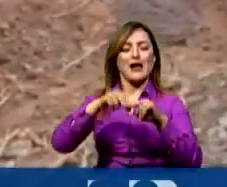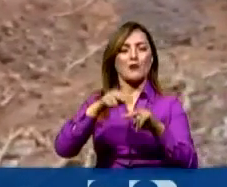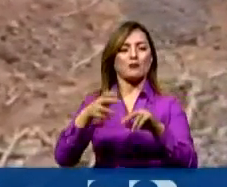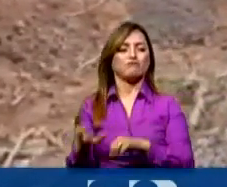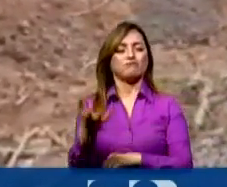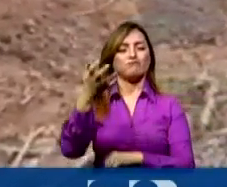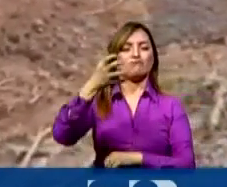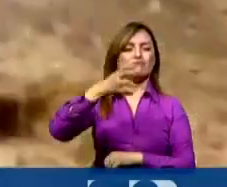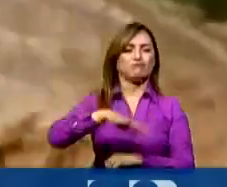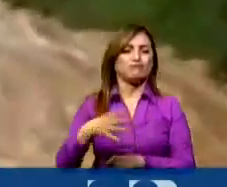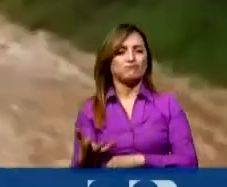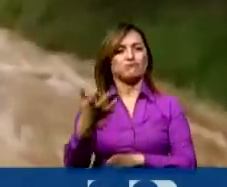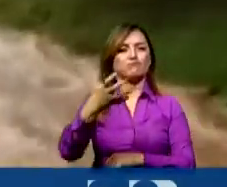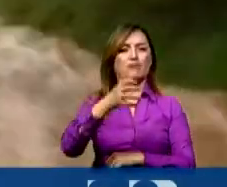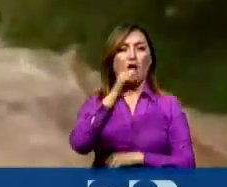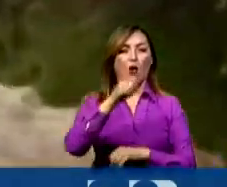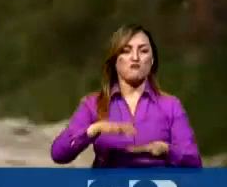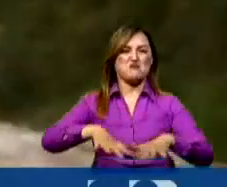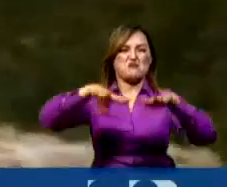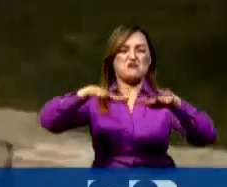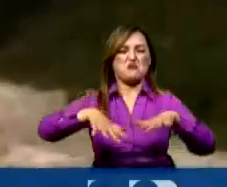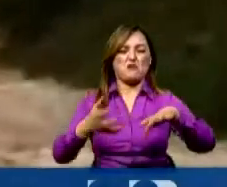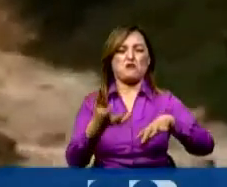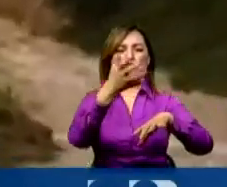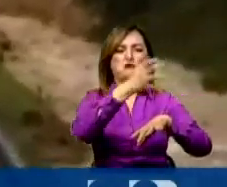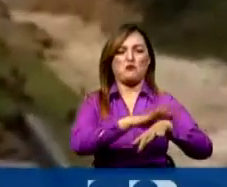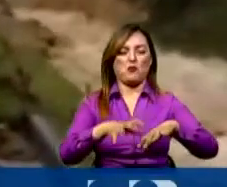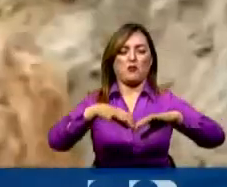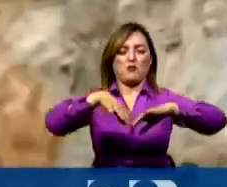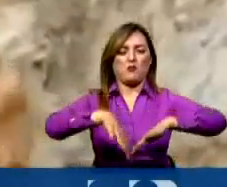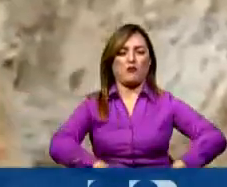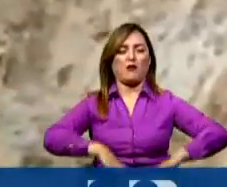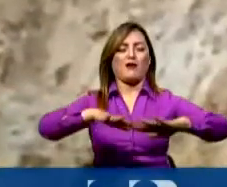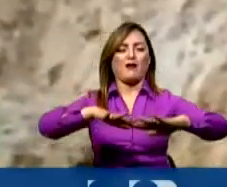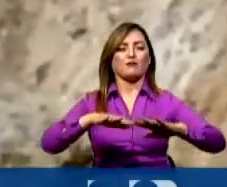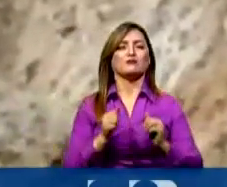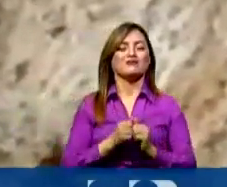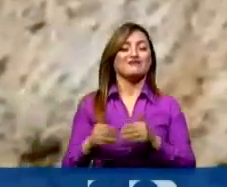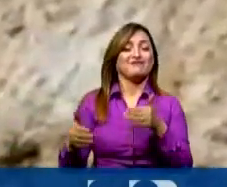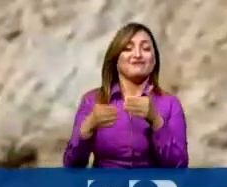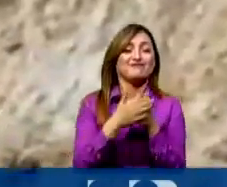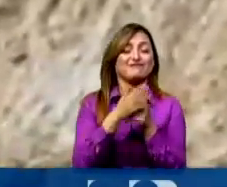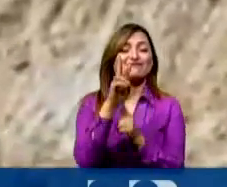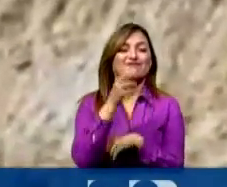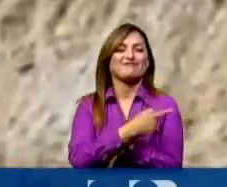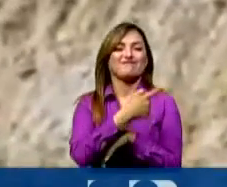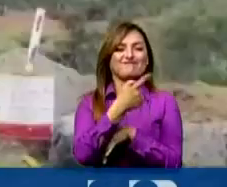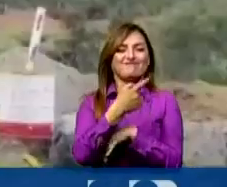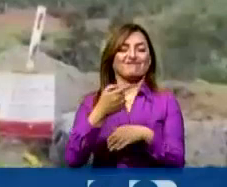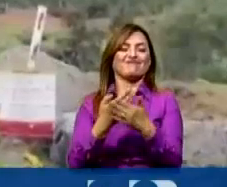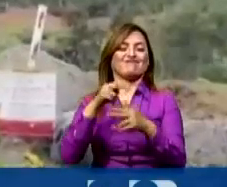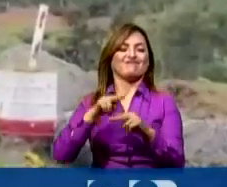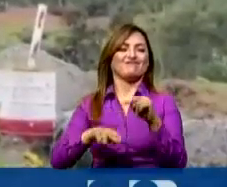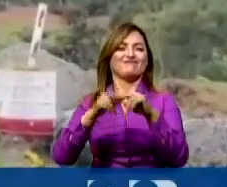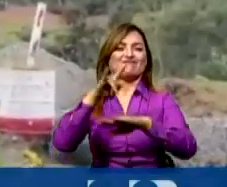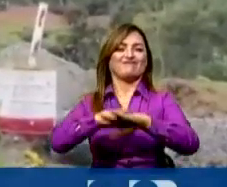el agua represada, por lo que la carretera permanecerá inhabilitada por 20 días hasta construir una nueva alcantarilla. Vamos